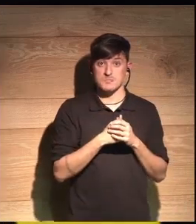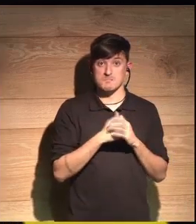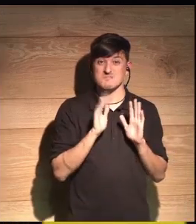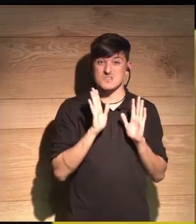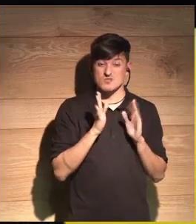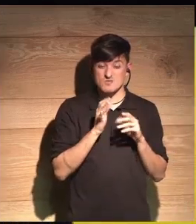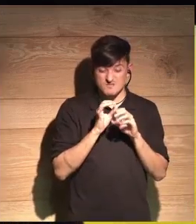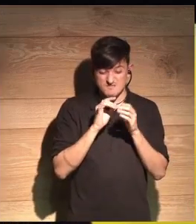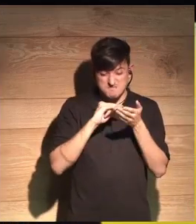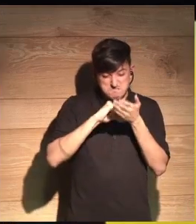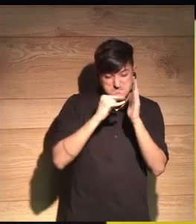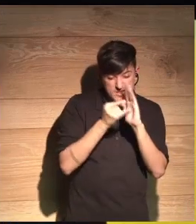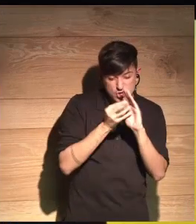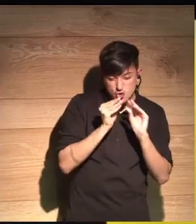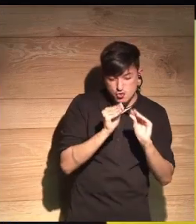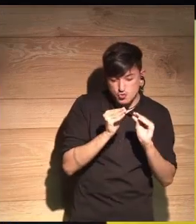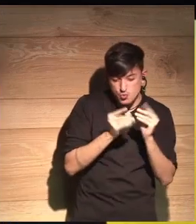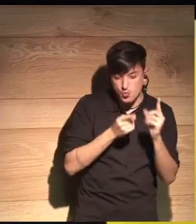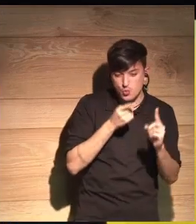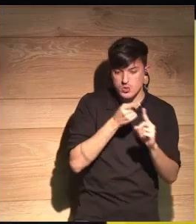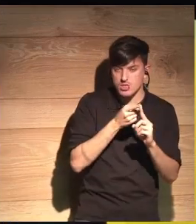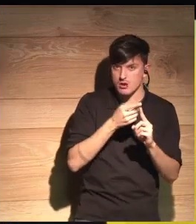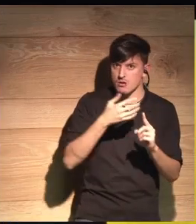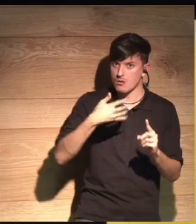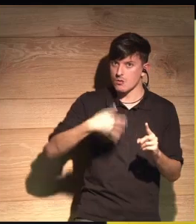es realmente brillante